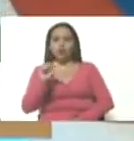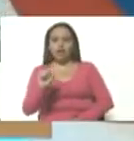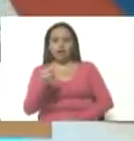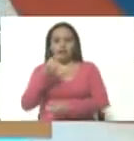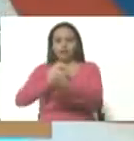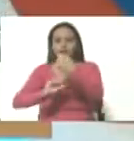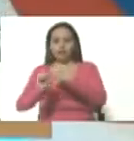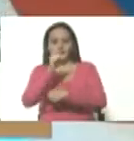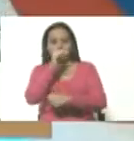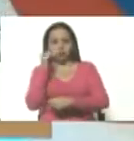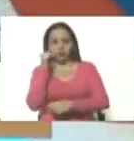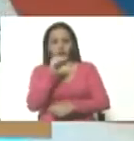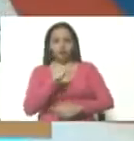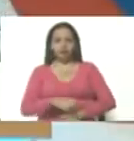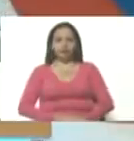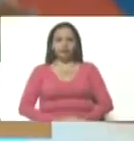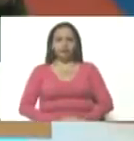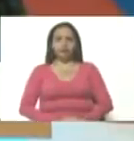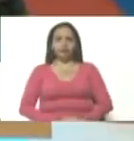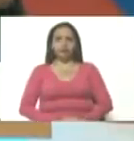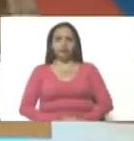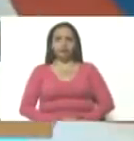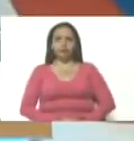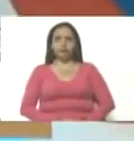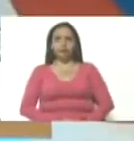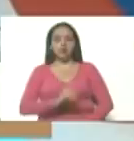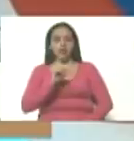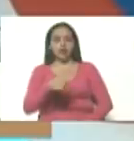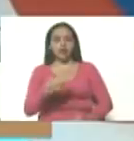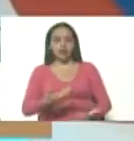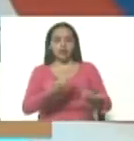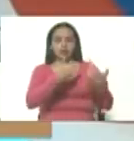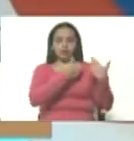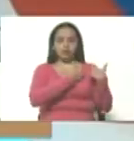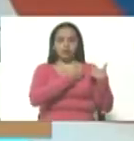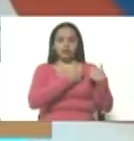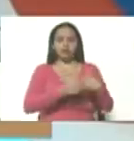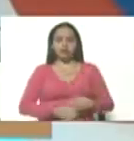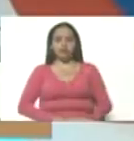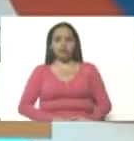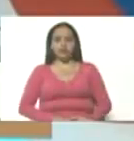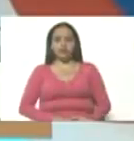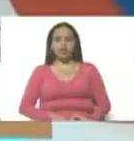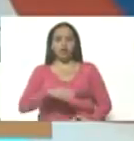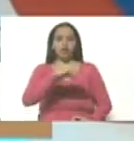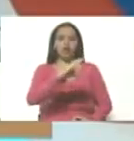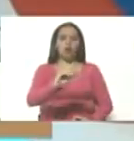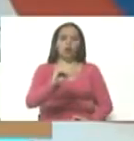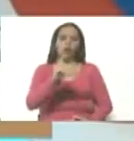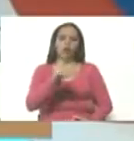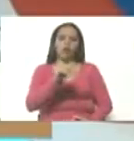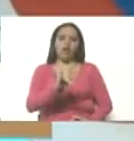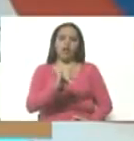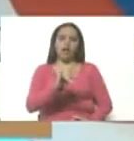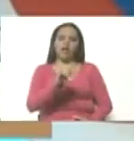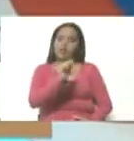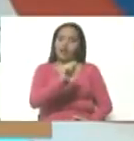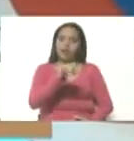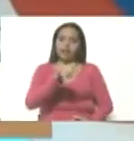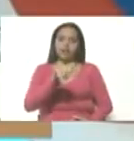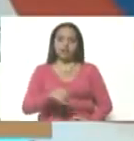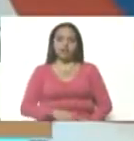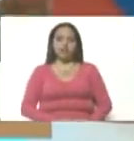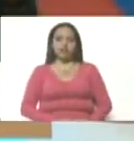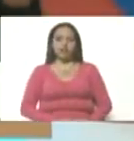estas políticas, al jefe del puesto de comando del CODAI, Comando para la Defensa Aeroespacial